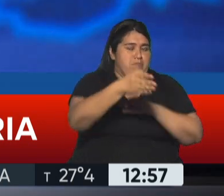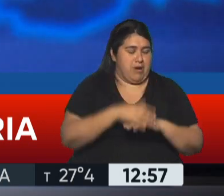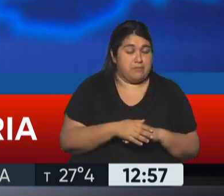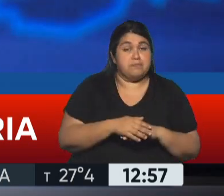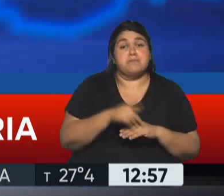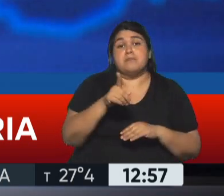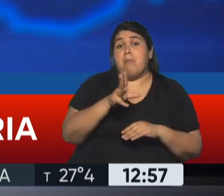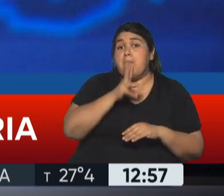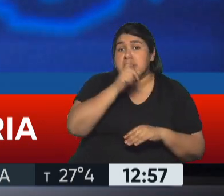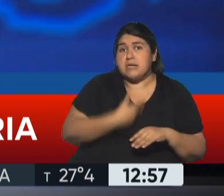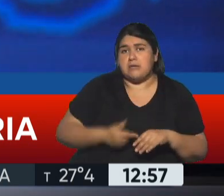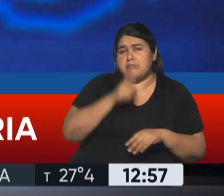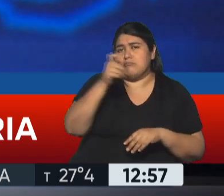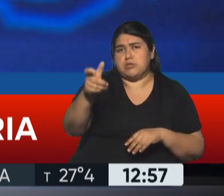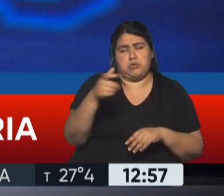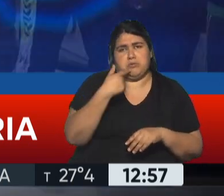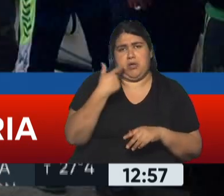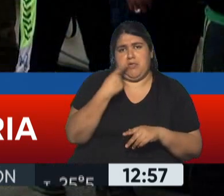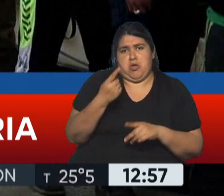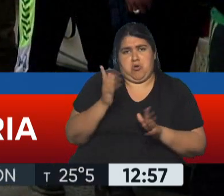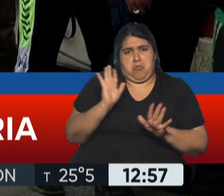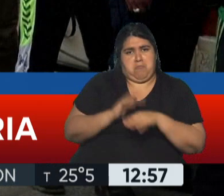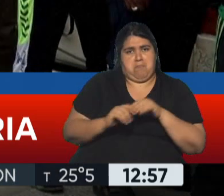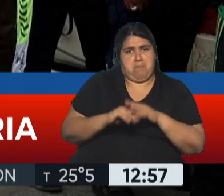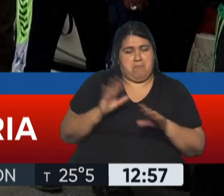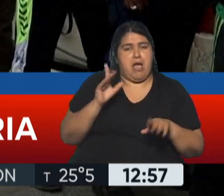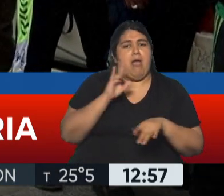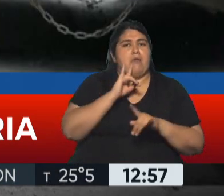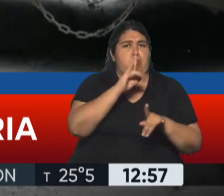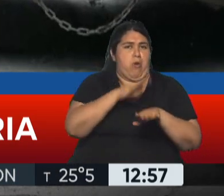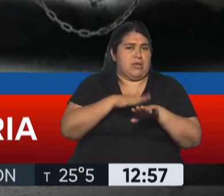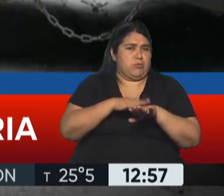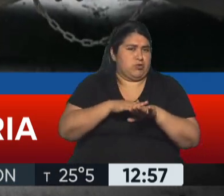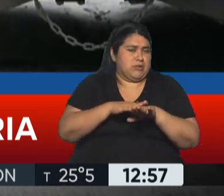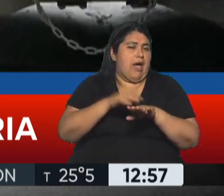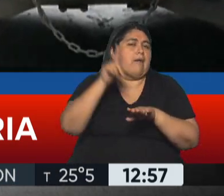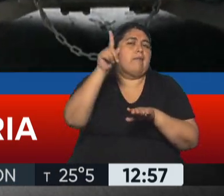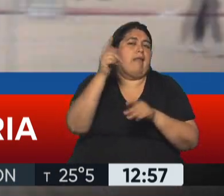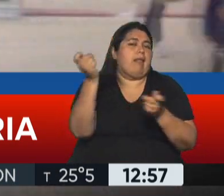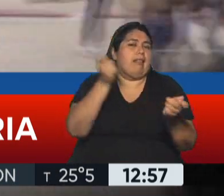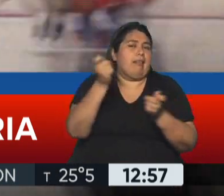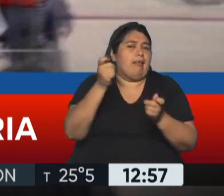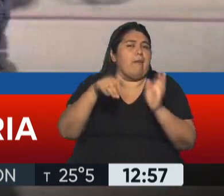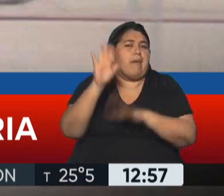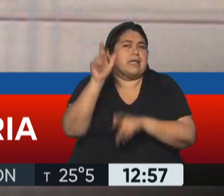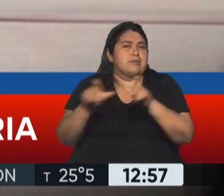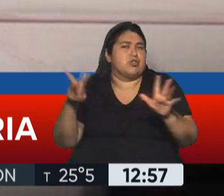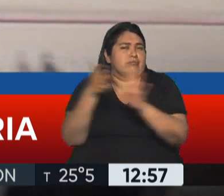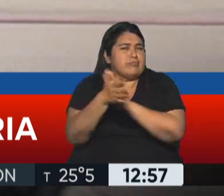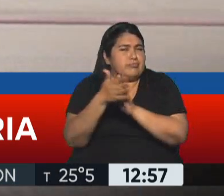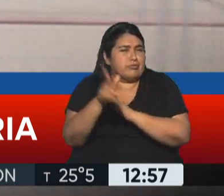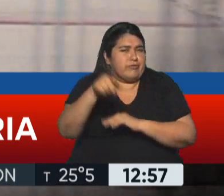respuesta del Kremlin fue negar la acusación y responsabilizar a Occidente de provocar esta oleada de refugiados por